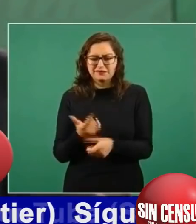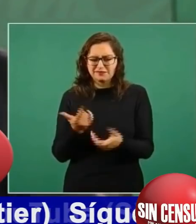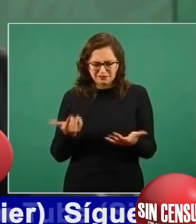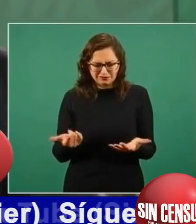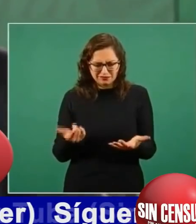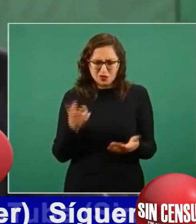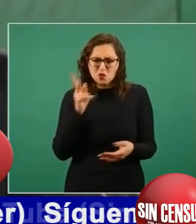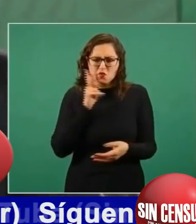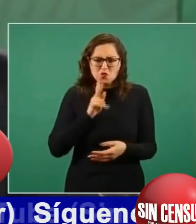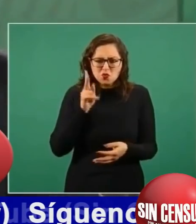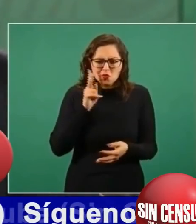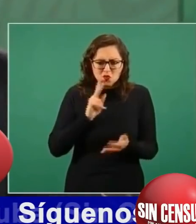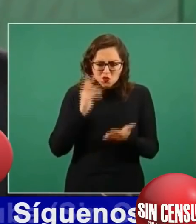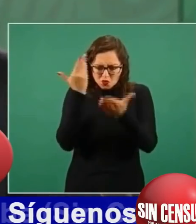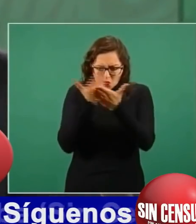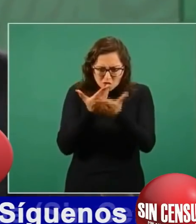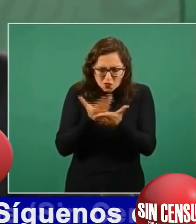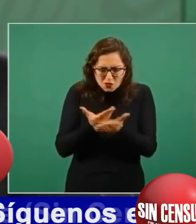elementos de prueba,